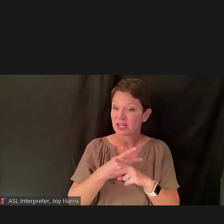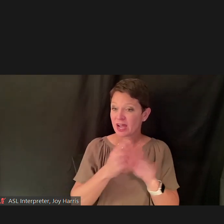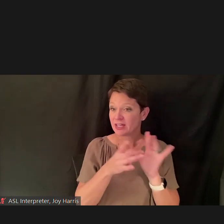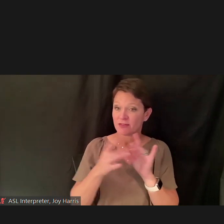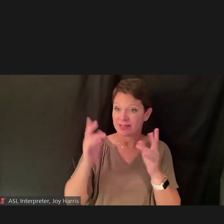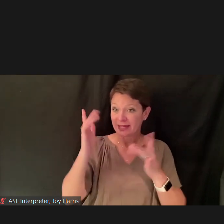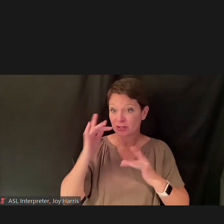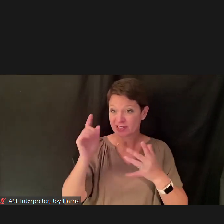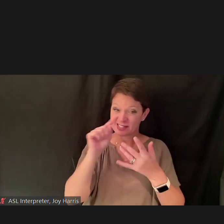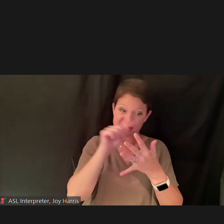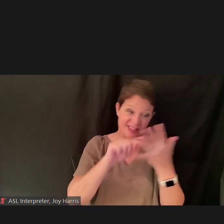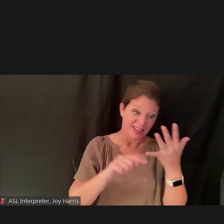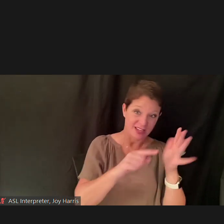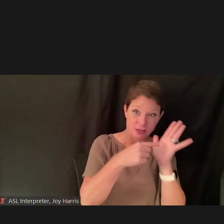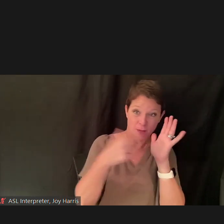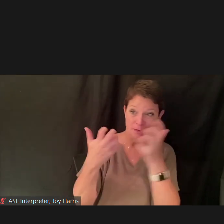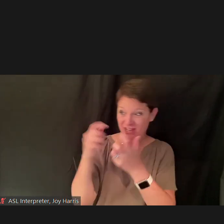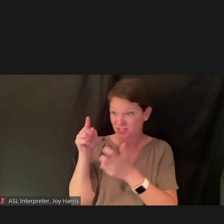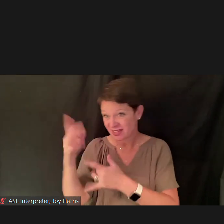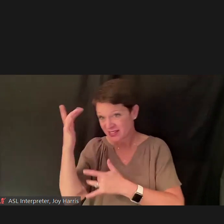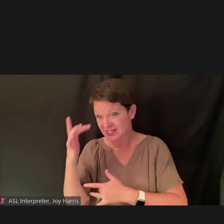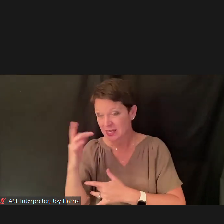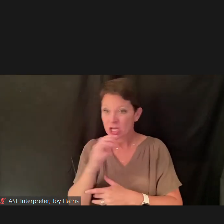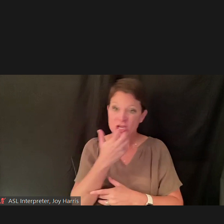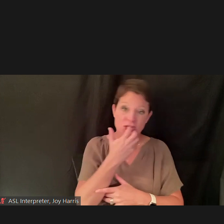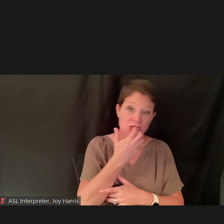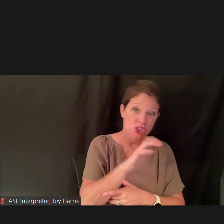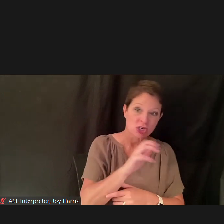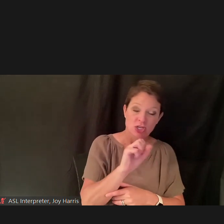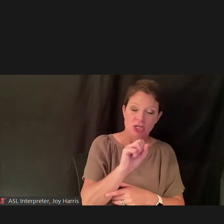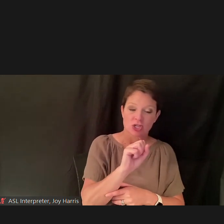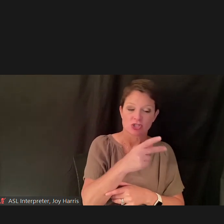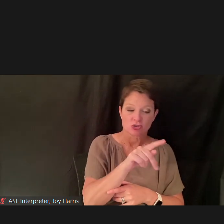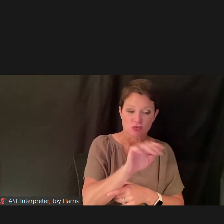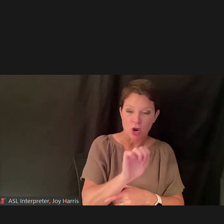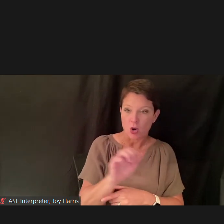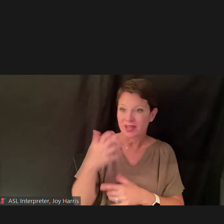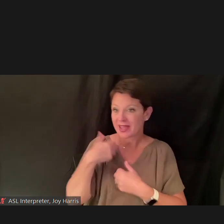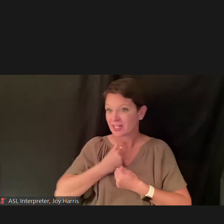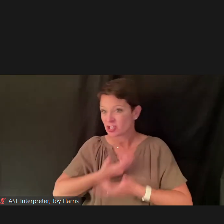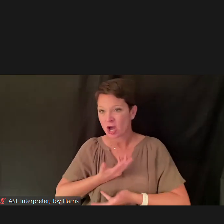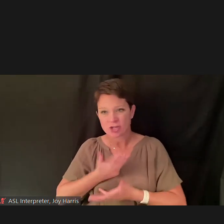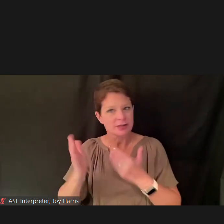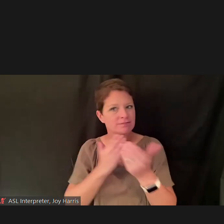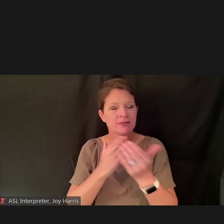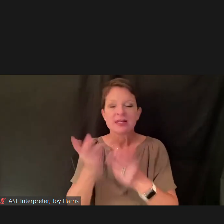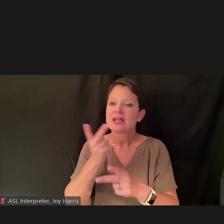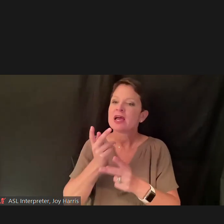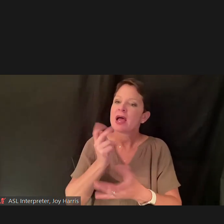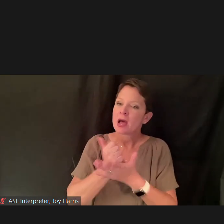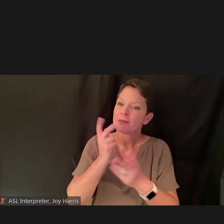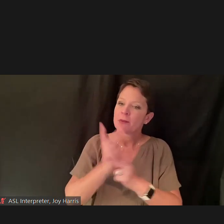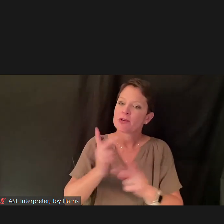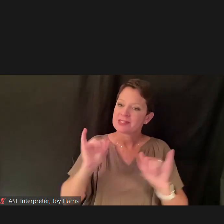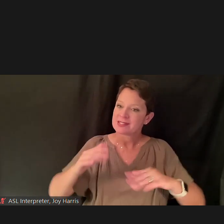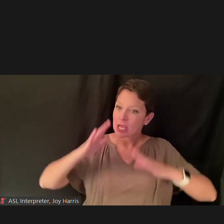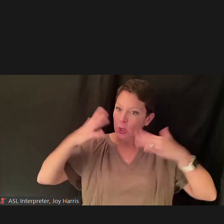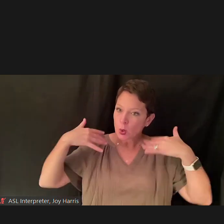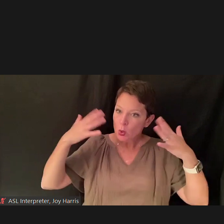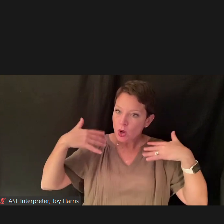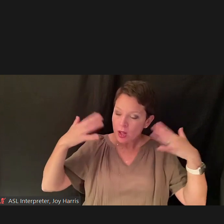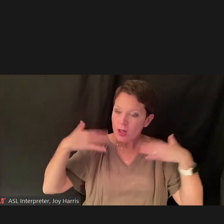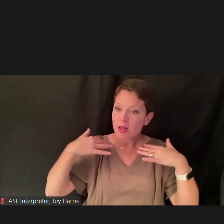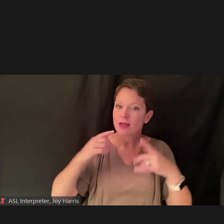911. Y está bien, si no recuerda estas enfermedades relacionadas con el calor, como golpe de calor, lo mejor